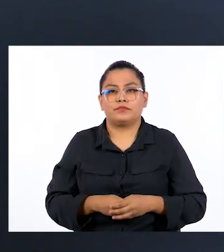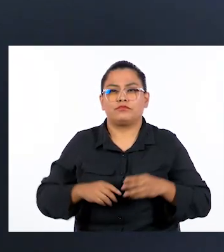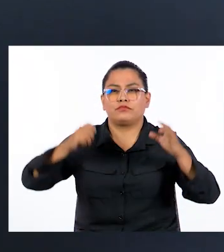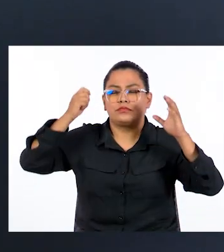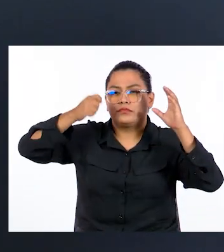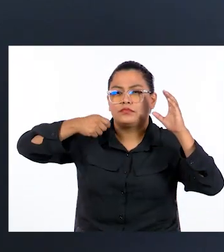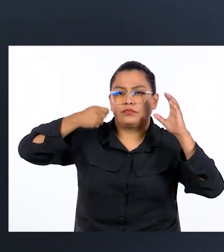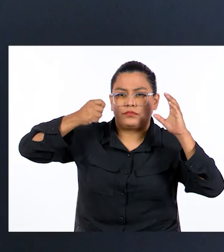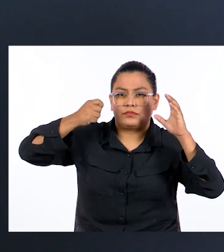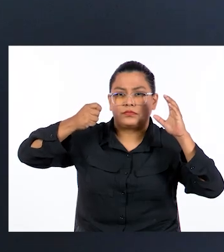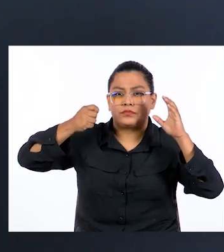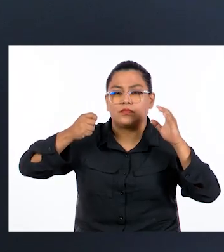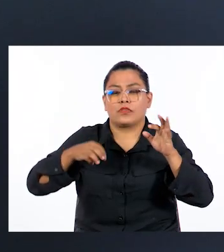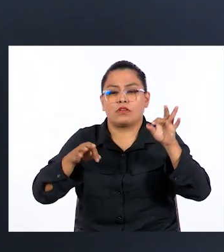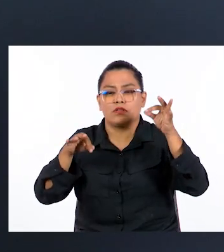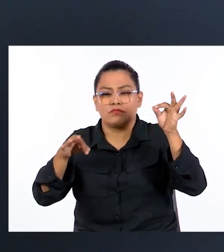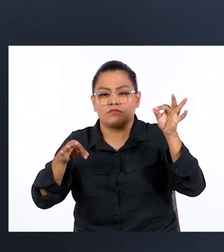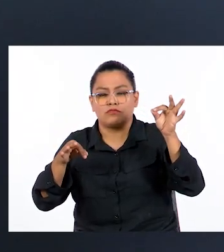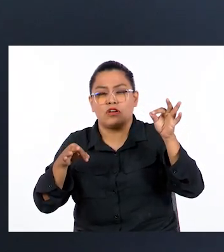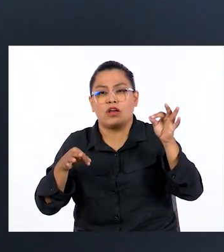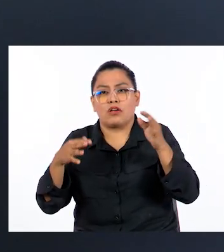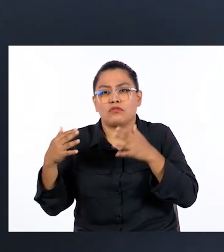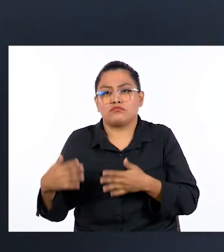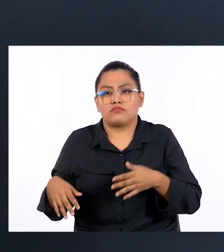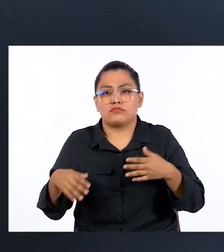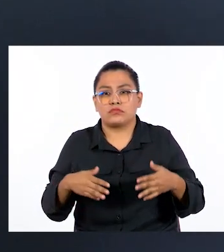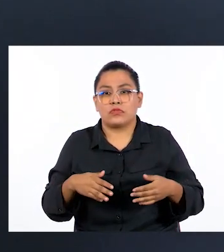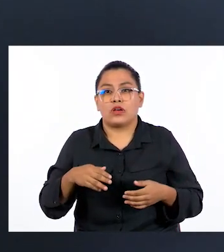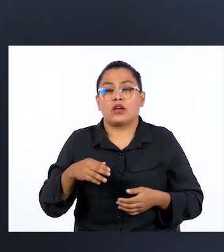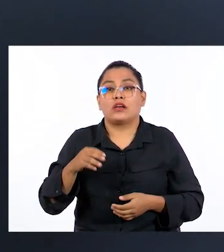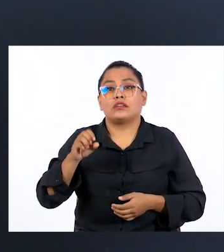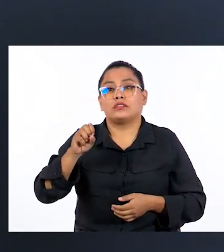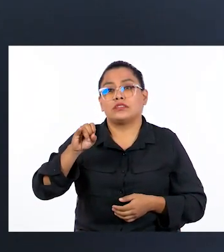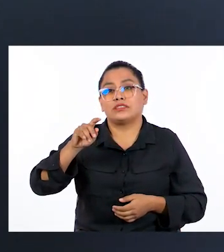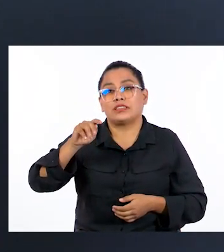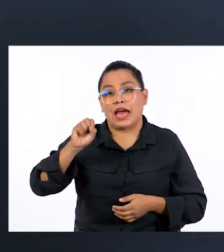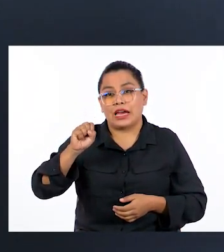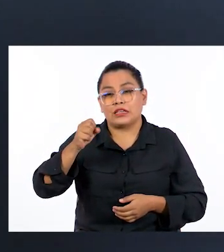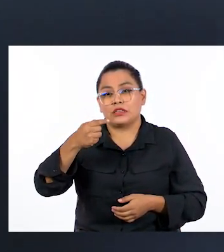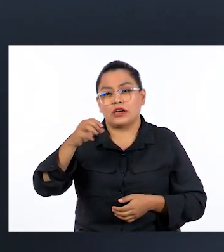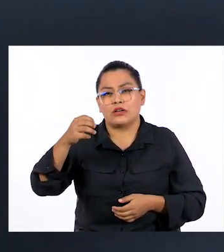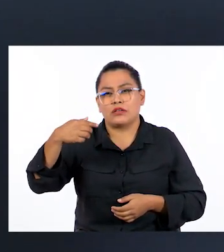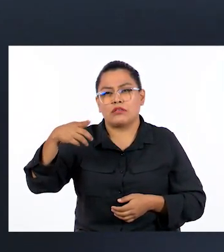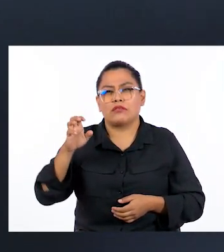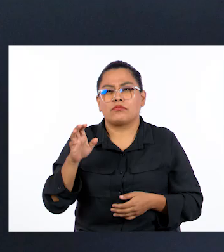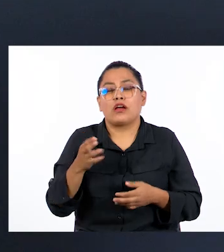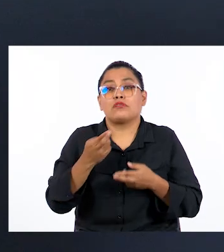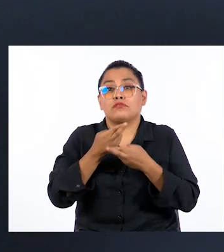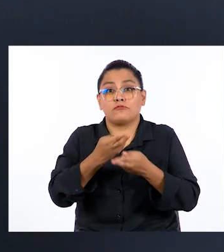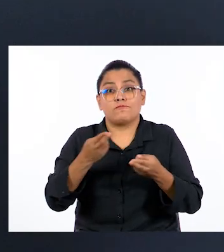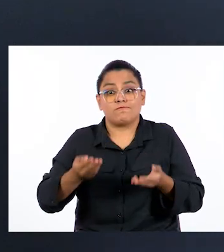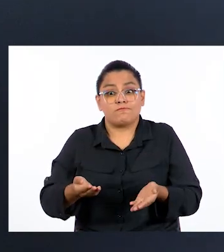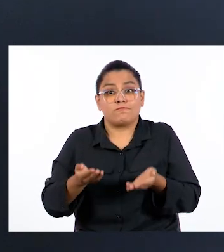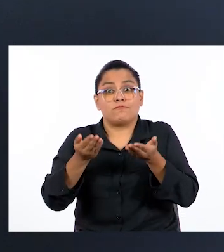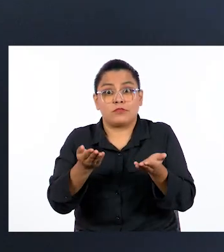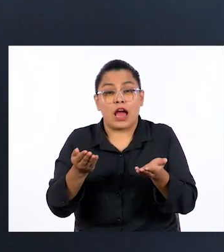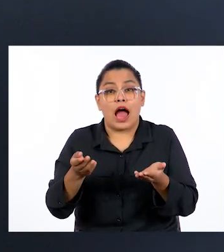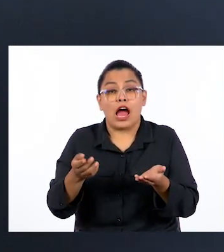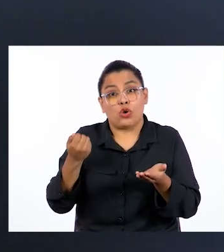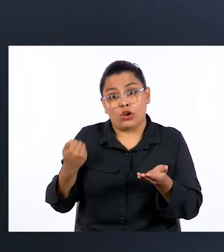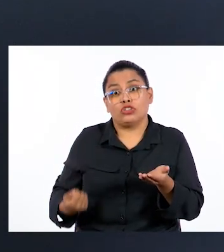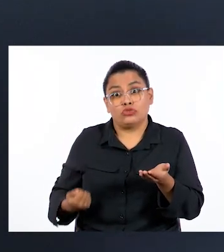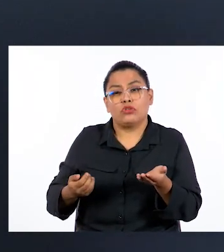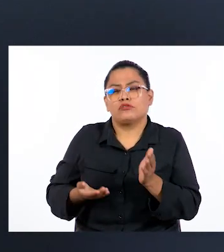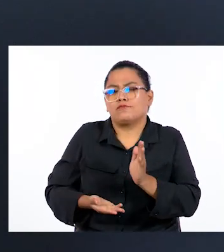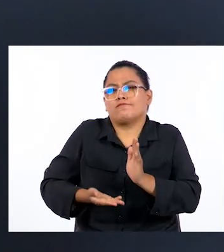videos, fichas interactivas, Google Site, esto con la intención de darle recursos al estudiante para que